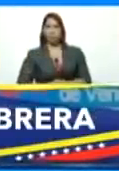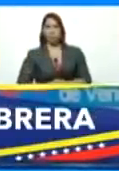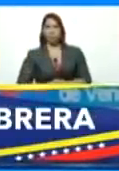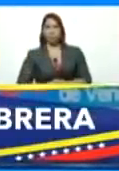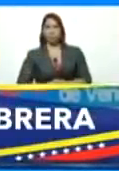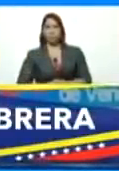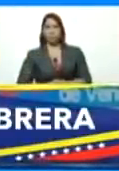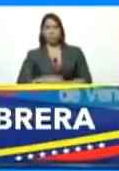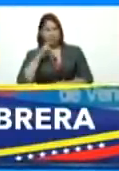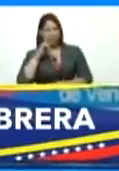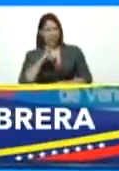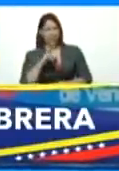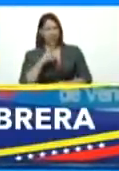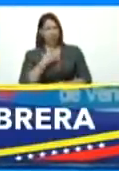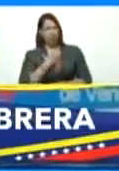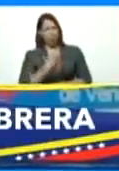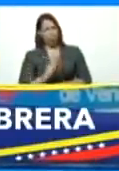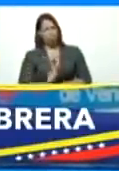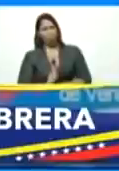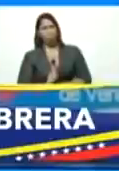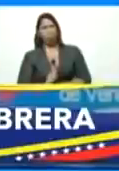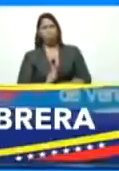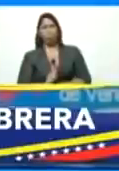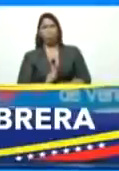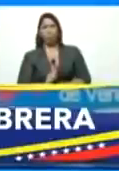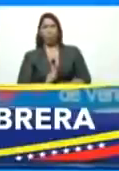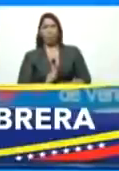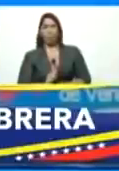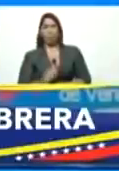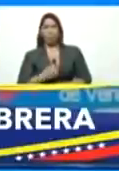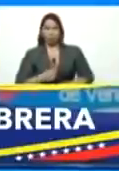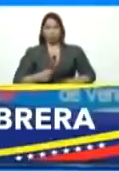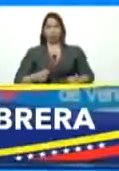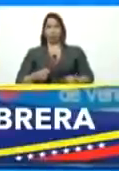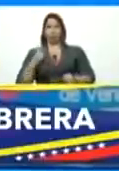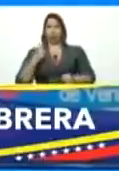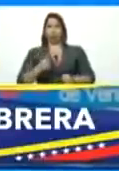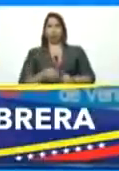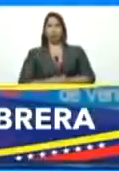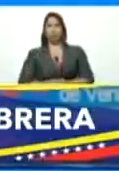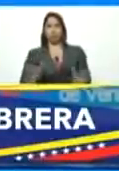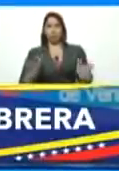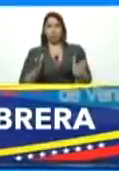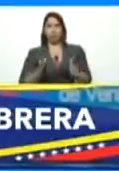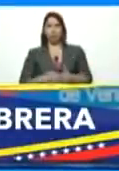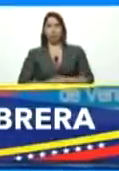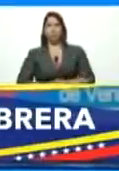te veo como achicopalado saca el pecho mete la barriga